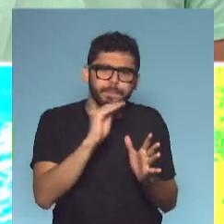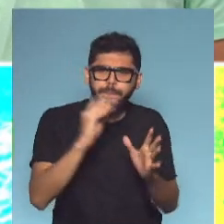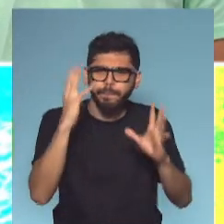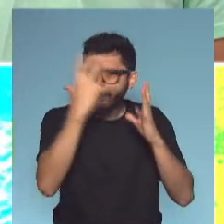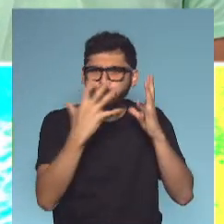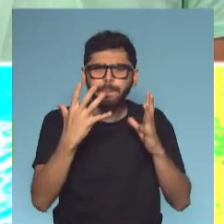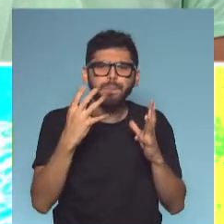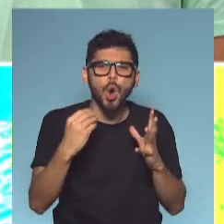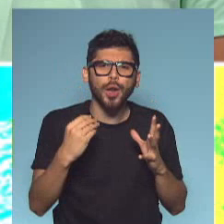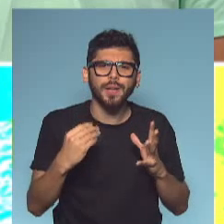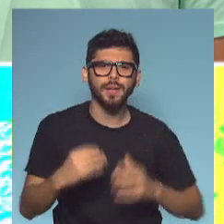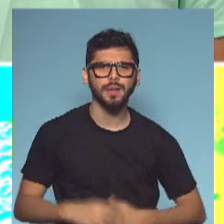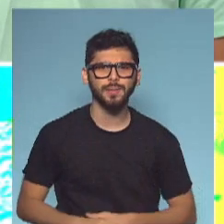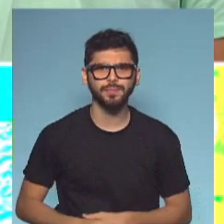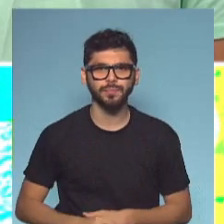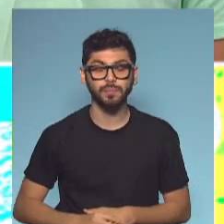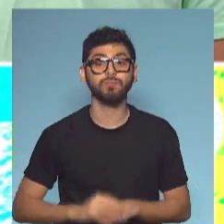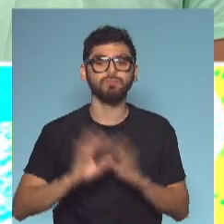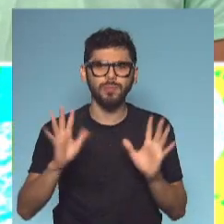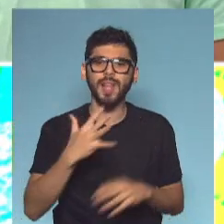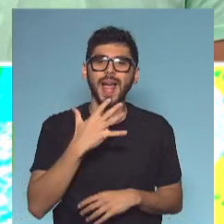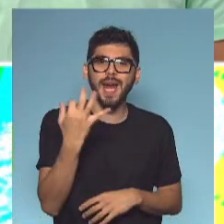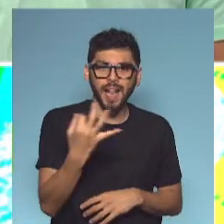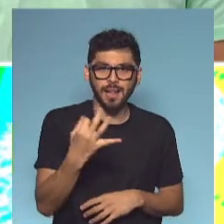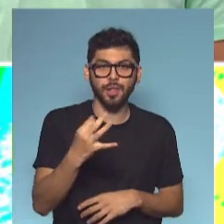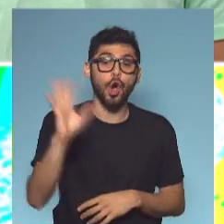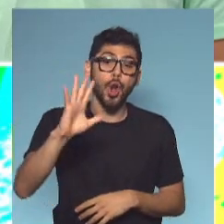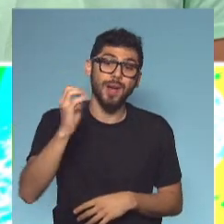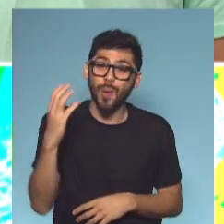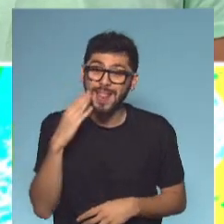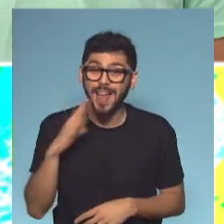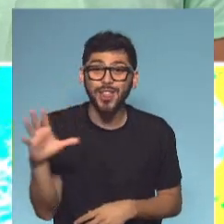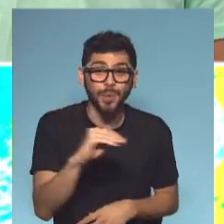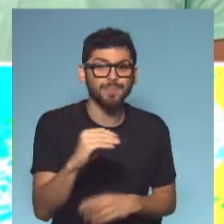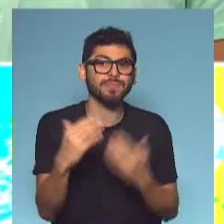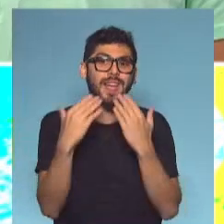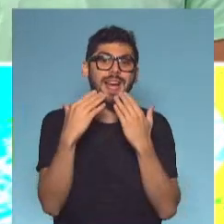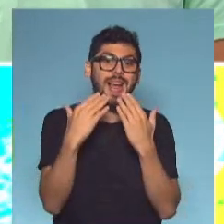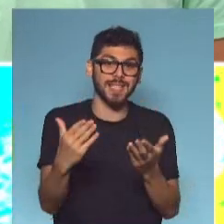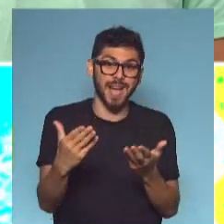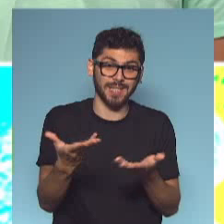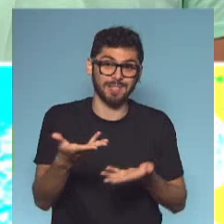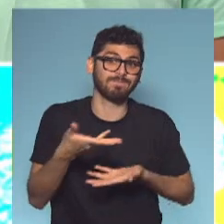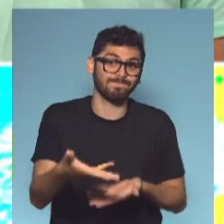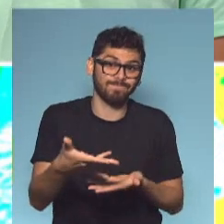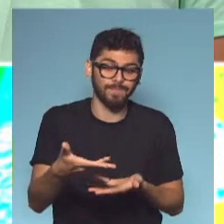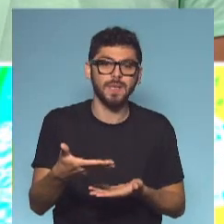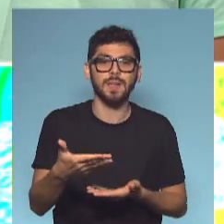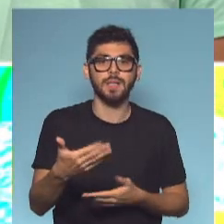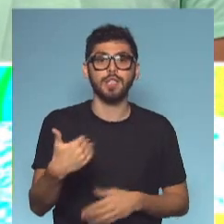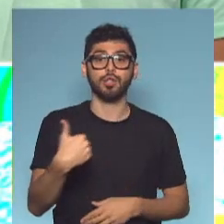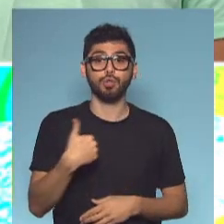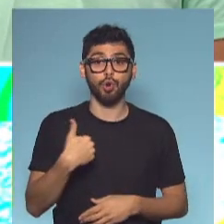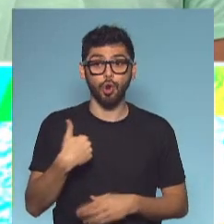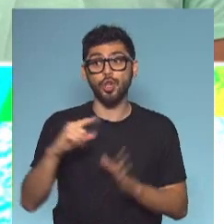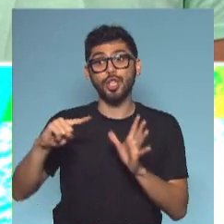las caras. Bueno, pues en realidad, hola, primero que todo, buenas tardes. Muchísimas gracias por el espacio. Yo soy